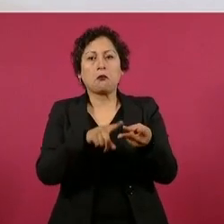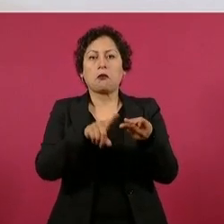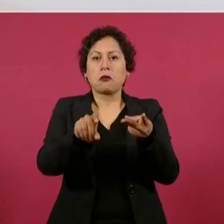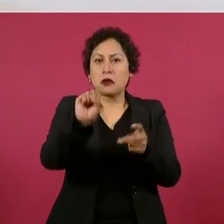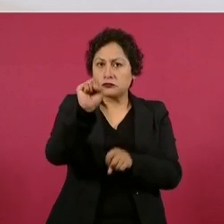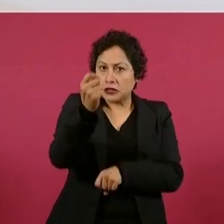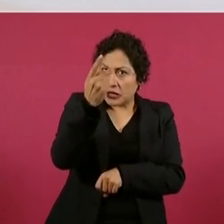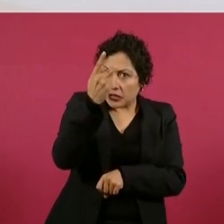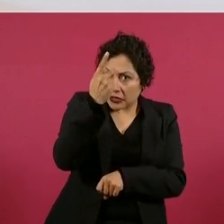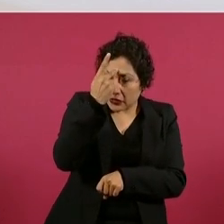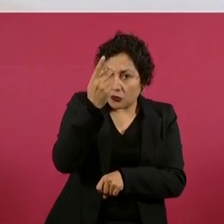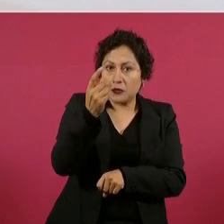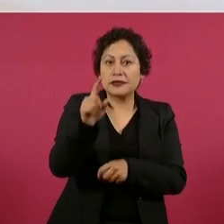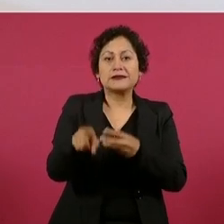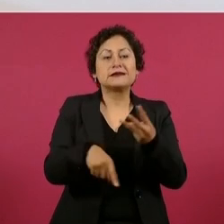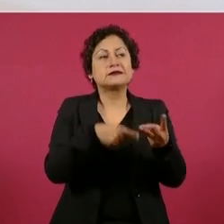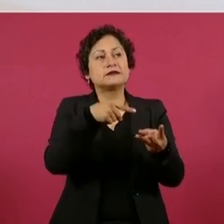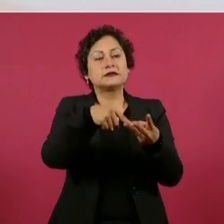Tamaulipas,